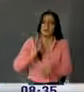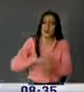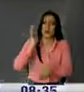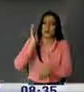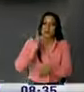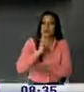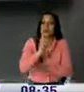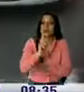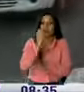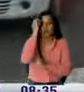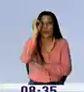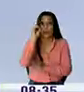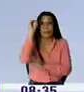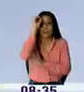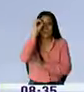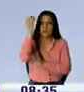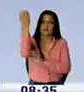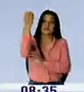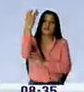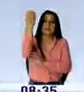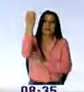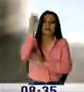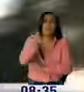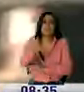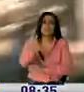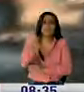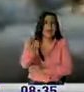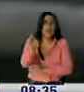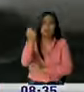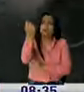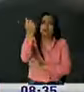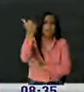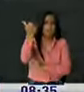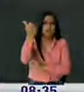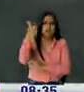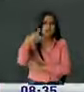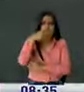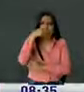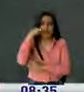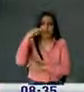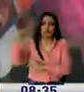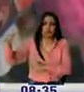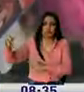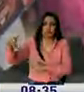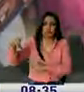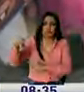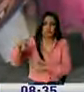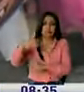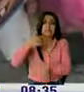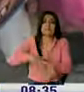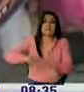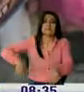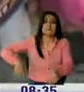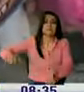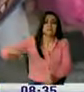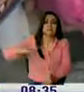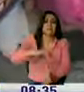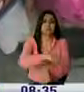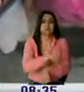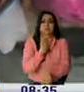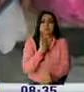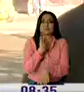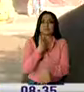criterio, el semáforo que hay ahí cambia muy rápido de color y los niños que por ahí cruzan no avanzan a llegar a la otra